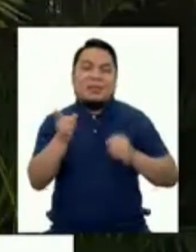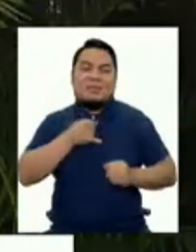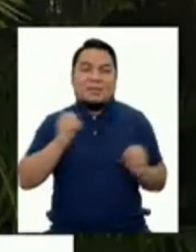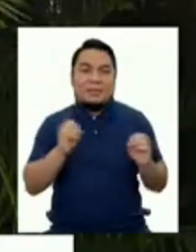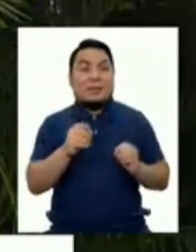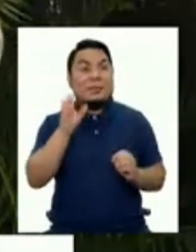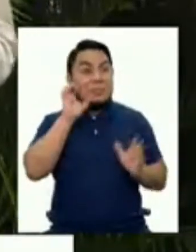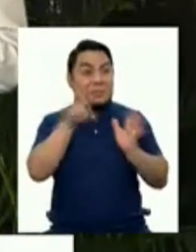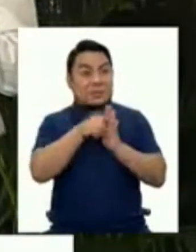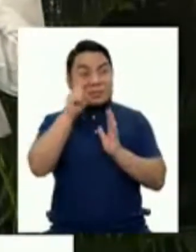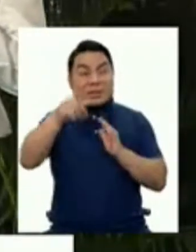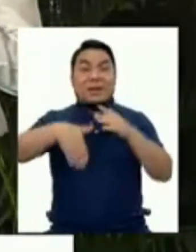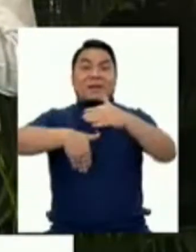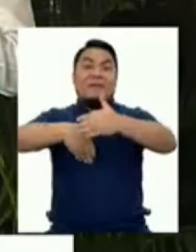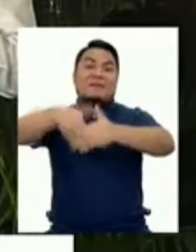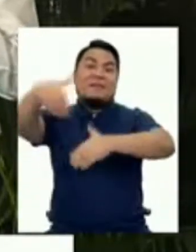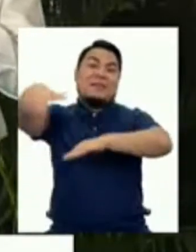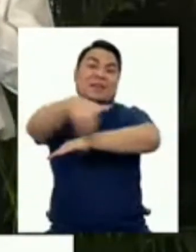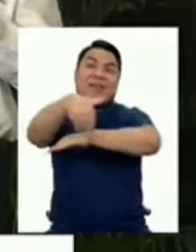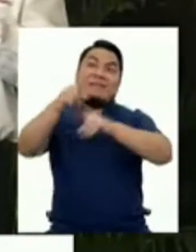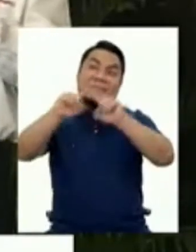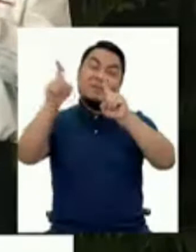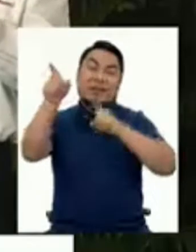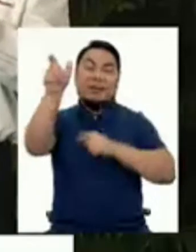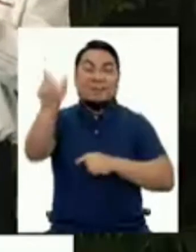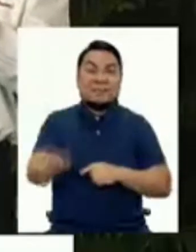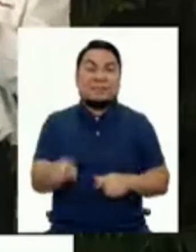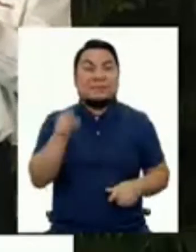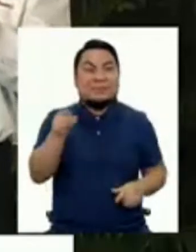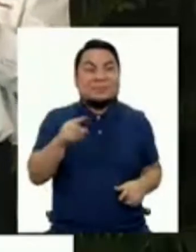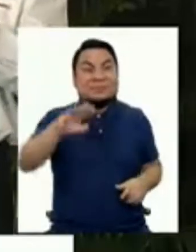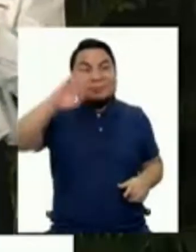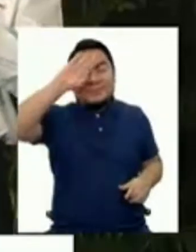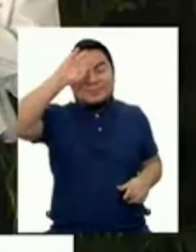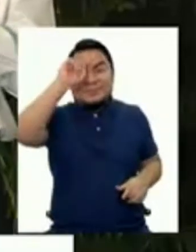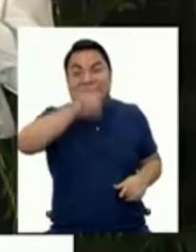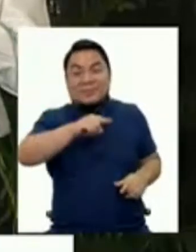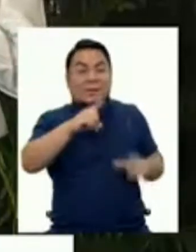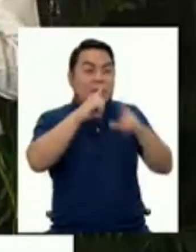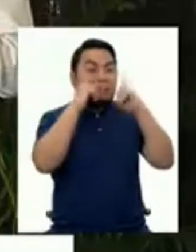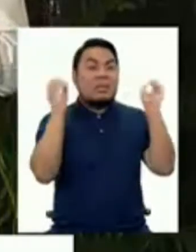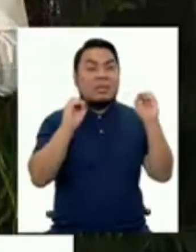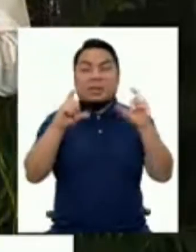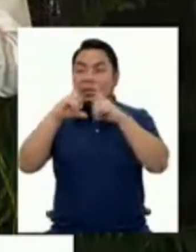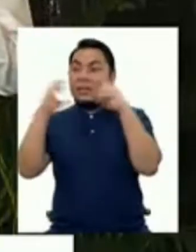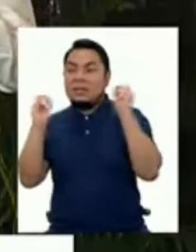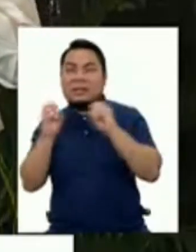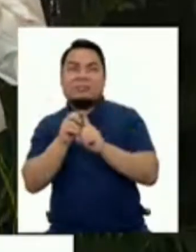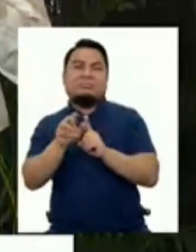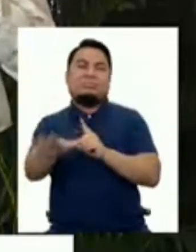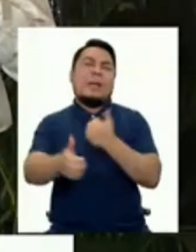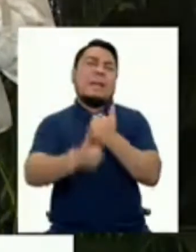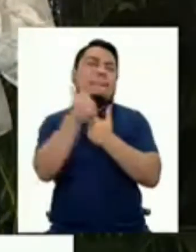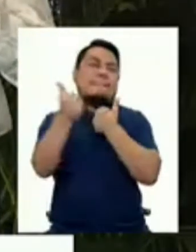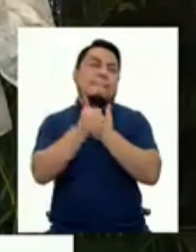a la calle y nos encontramos con una persona con el virus, si estamos sin